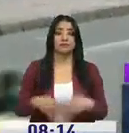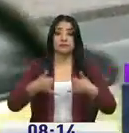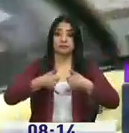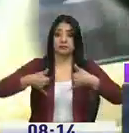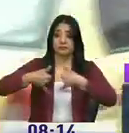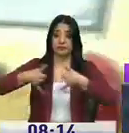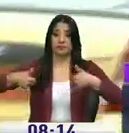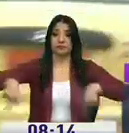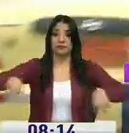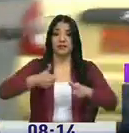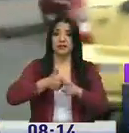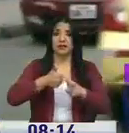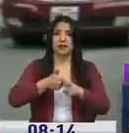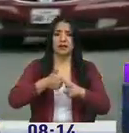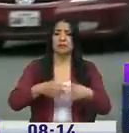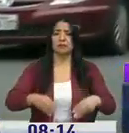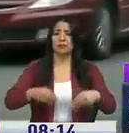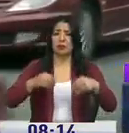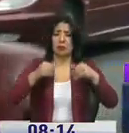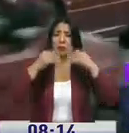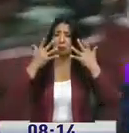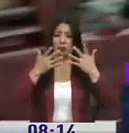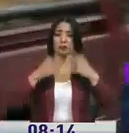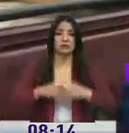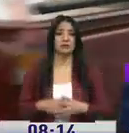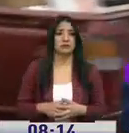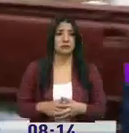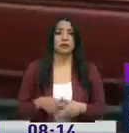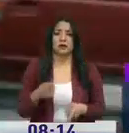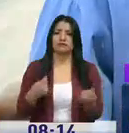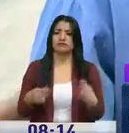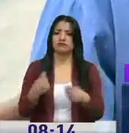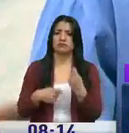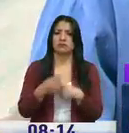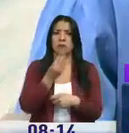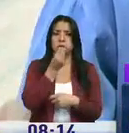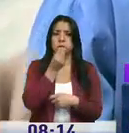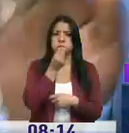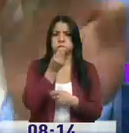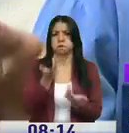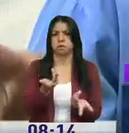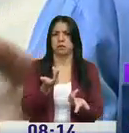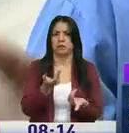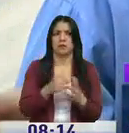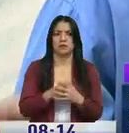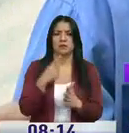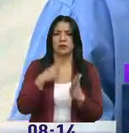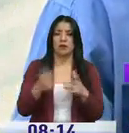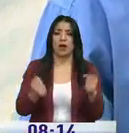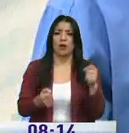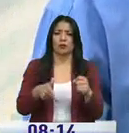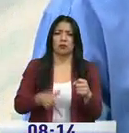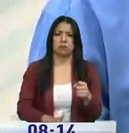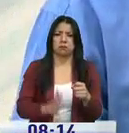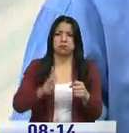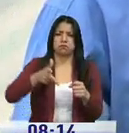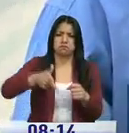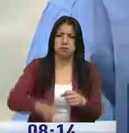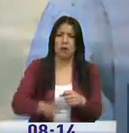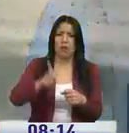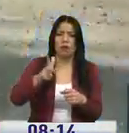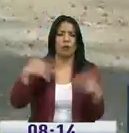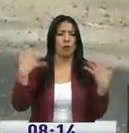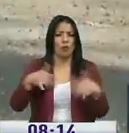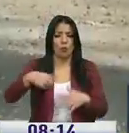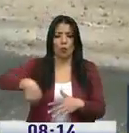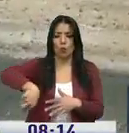preocupados por la cantidad de polvo en el lugar en especial su oferta comida un caos del sonido de los carros que nos dan de cuenta que hay un